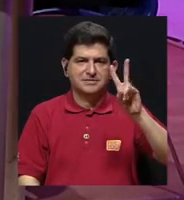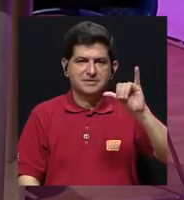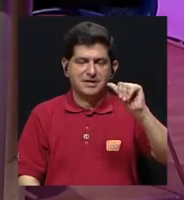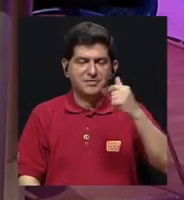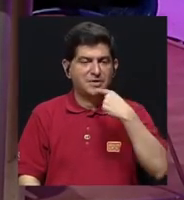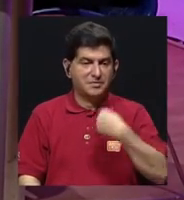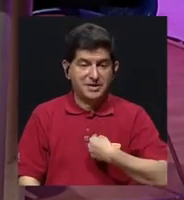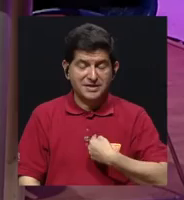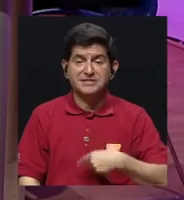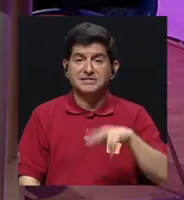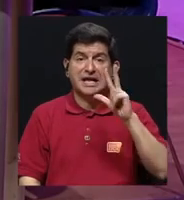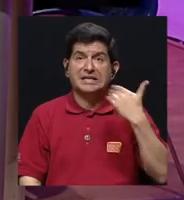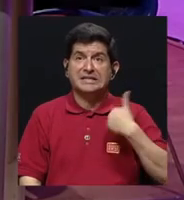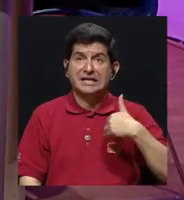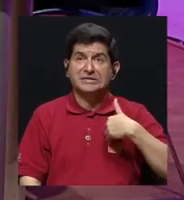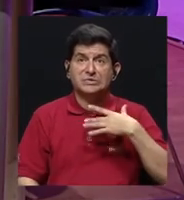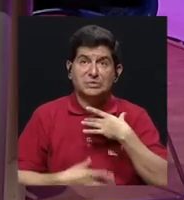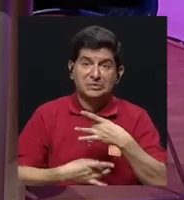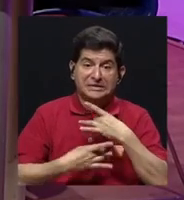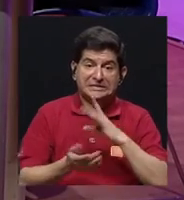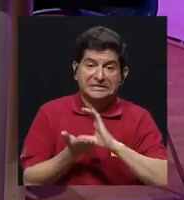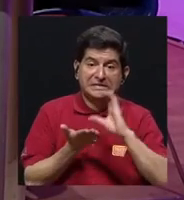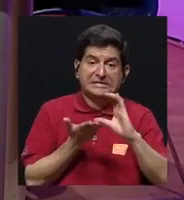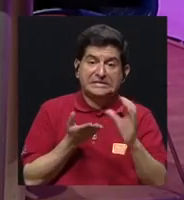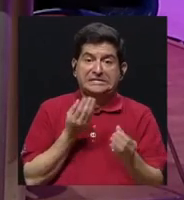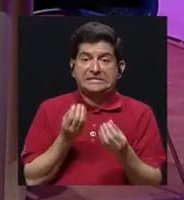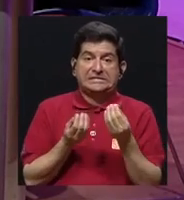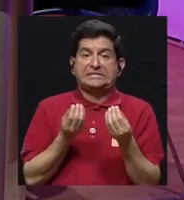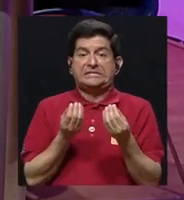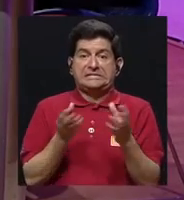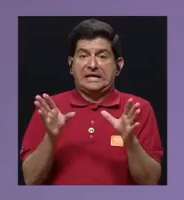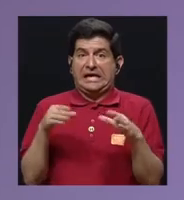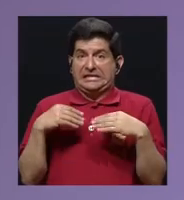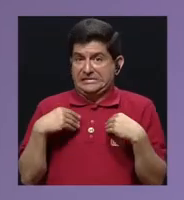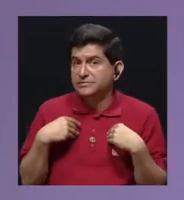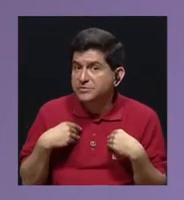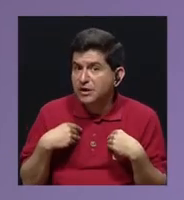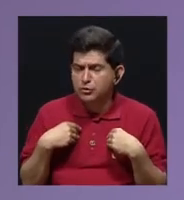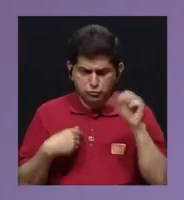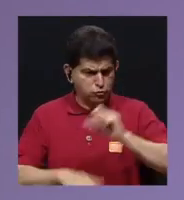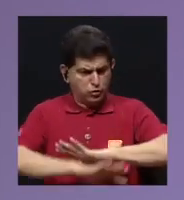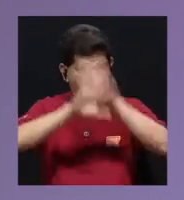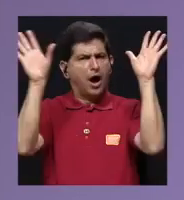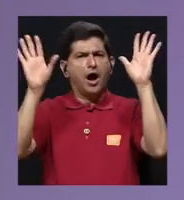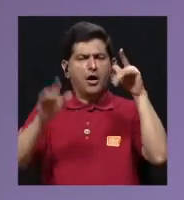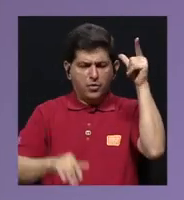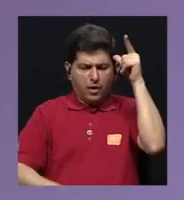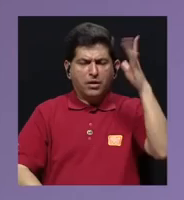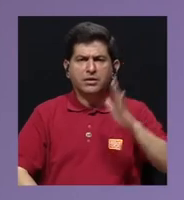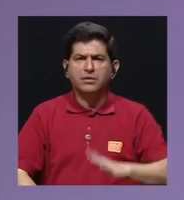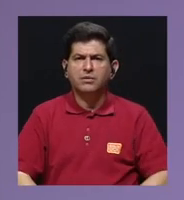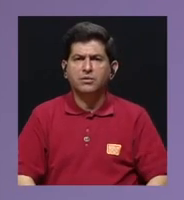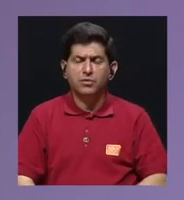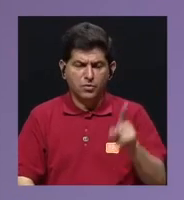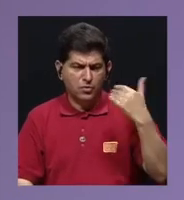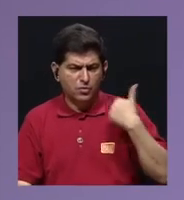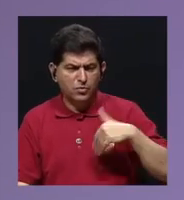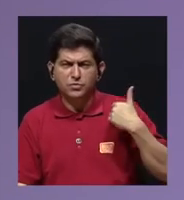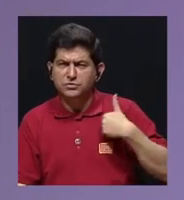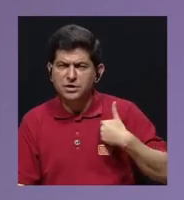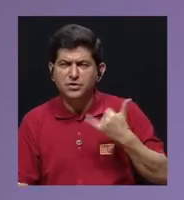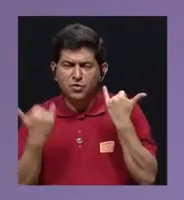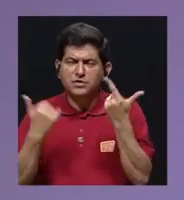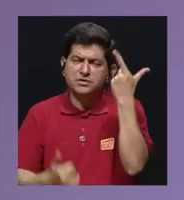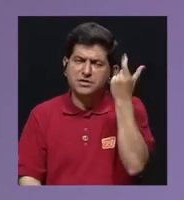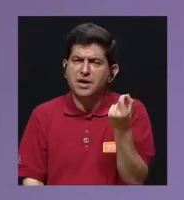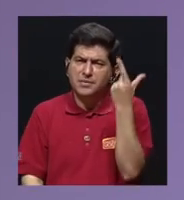es que tengo 3 hombres interesados en el curso. Y los aceptamos, y le digo, claro que sí, por supuesto. Un señor